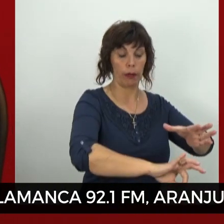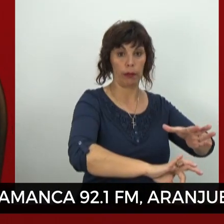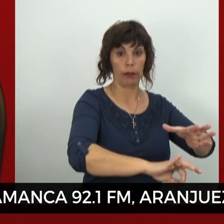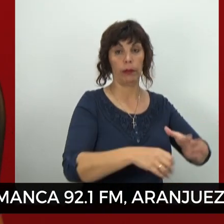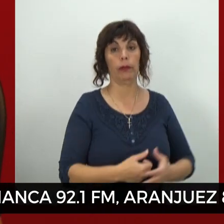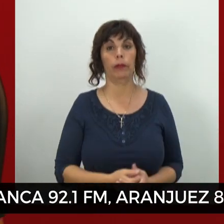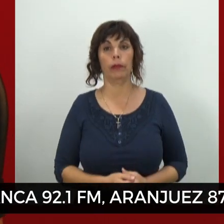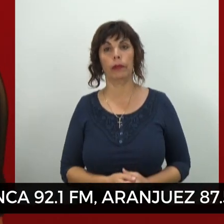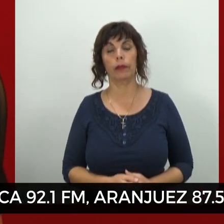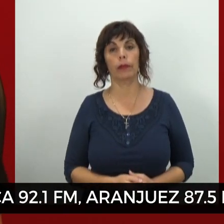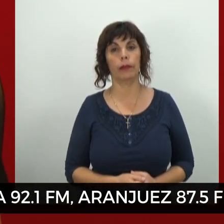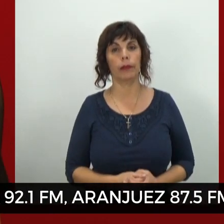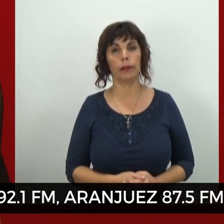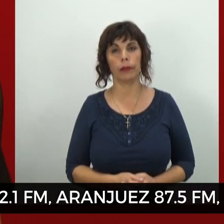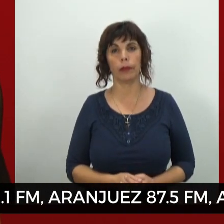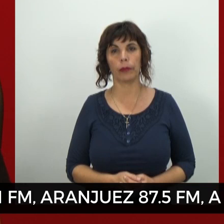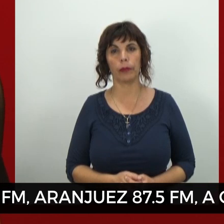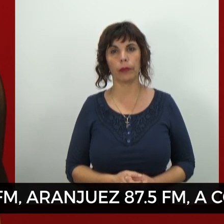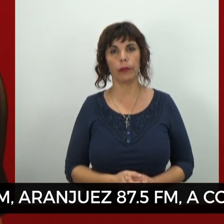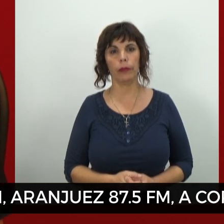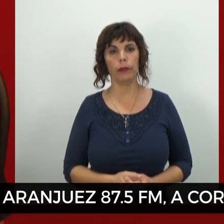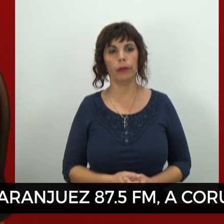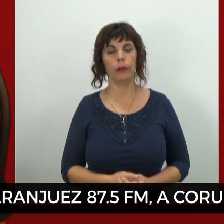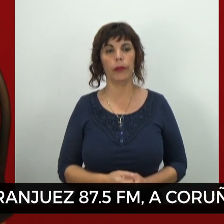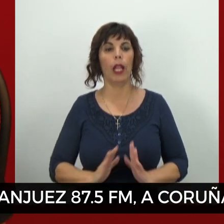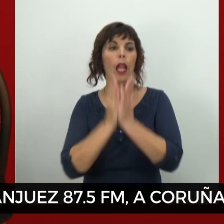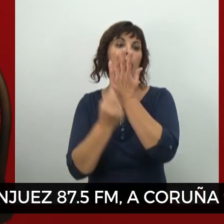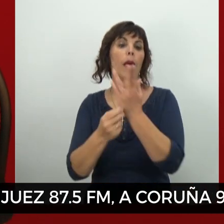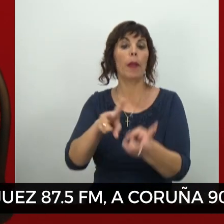porque luego a lo largo de Mateo 13,